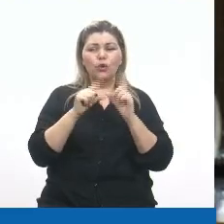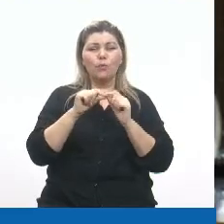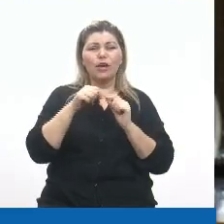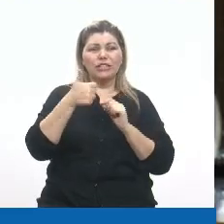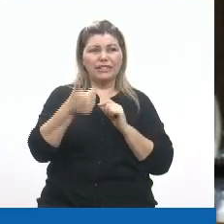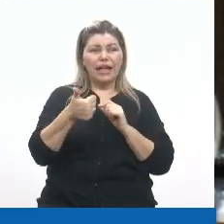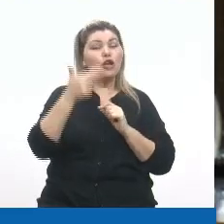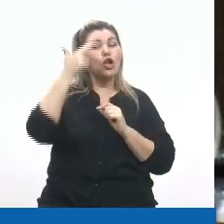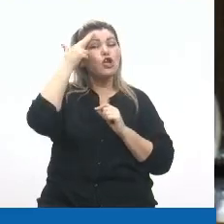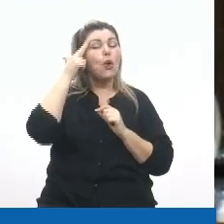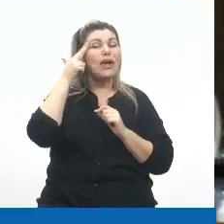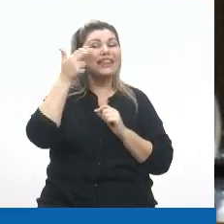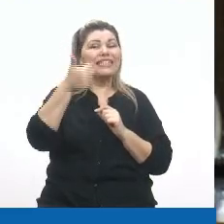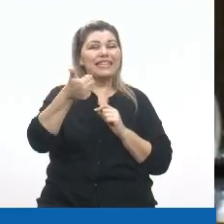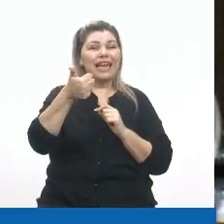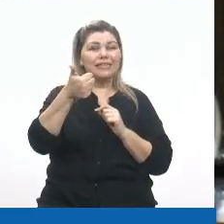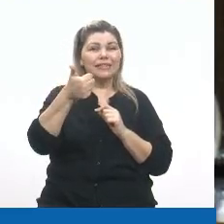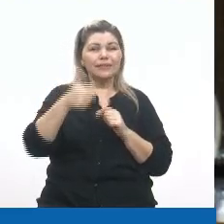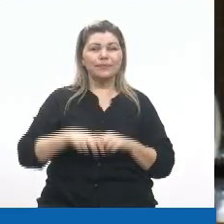96.